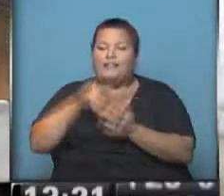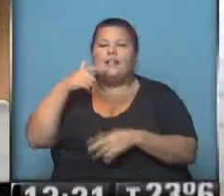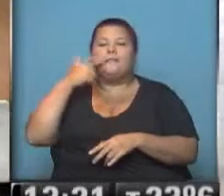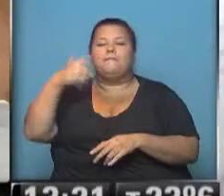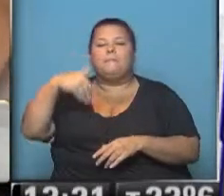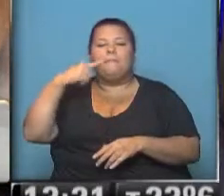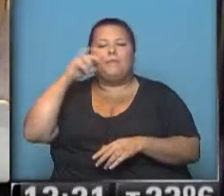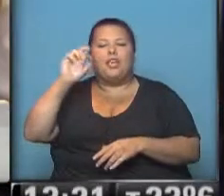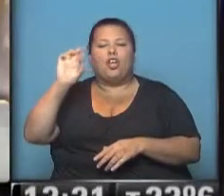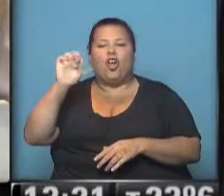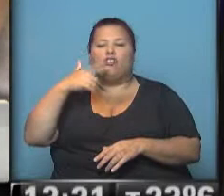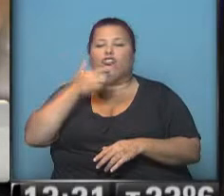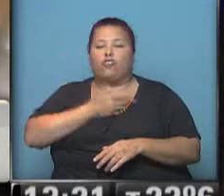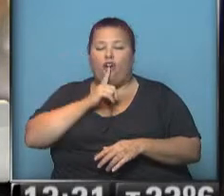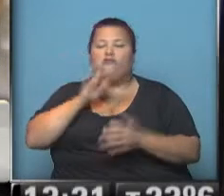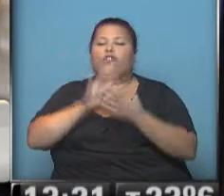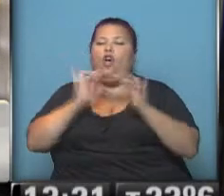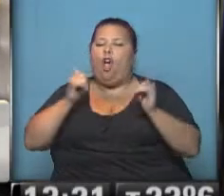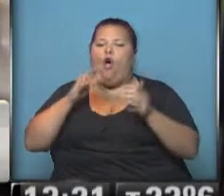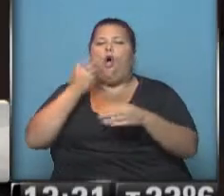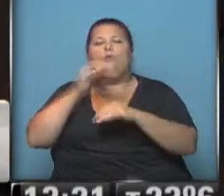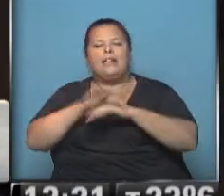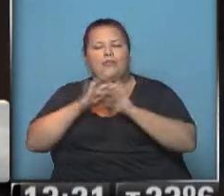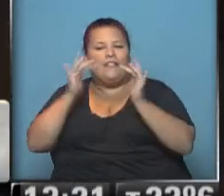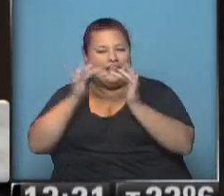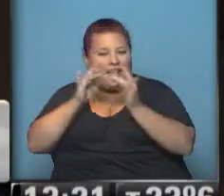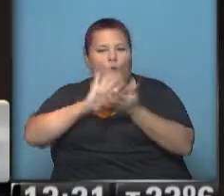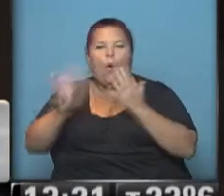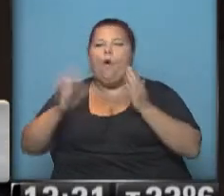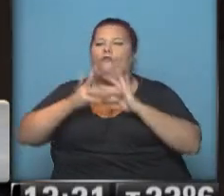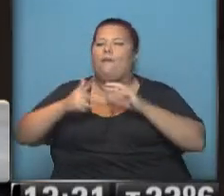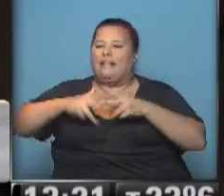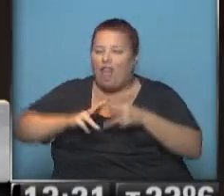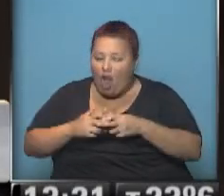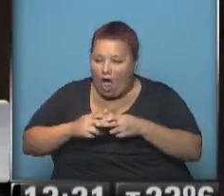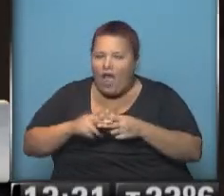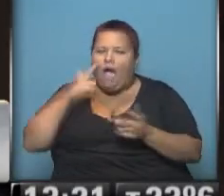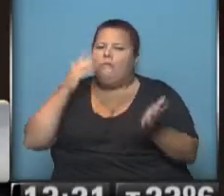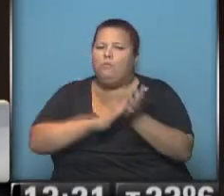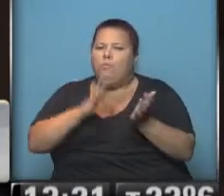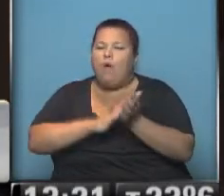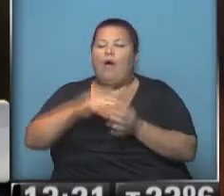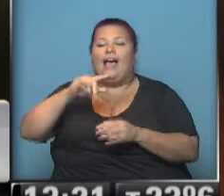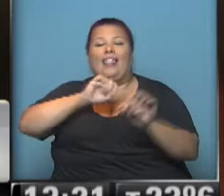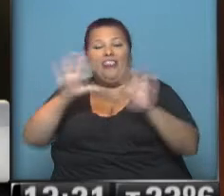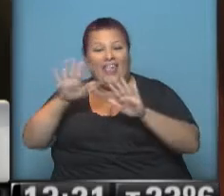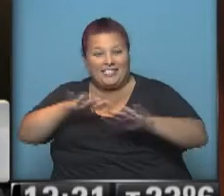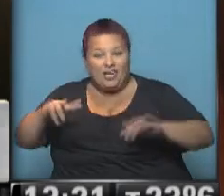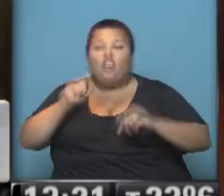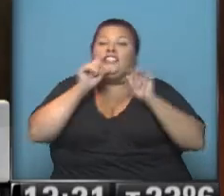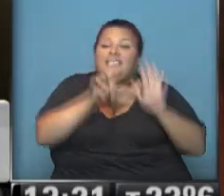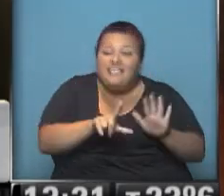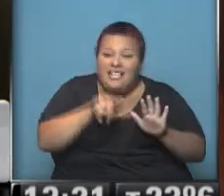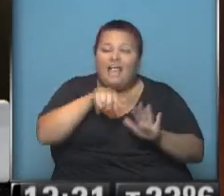microsoft acerca de los jóvenes y el uso responsable de internet en las nuevas tecnologías se ha demostrado que 7 de cada 10 menores